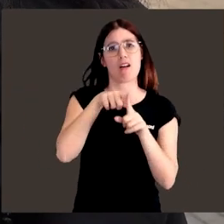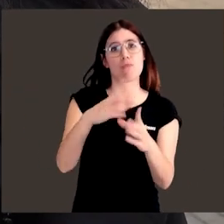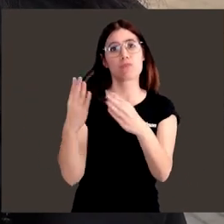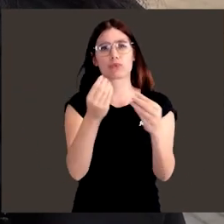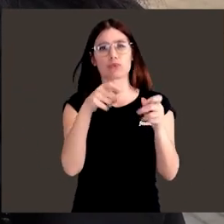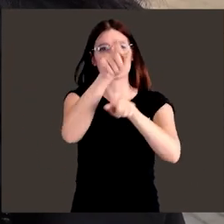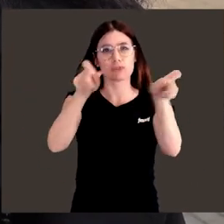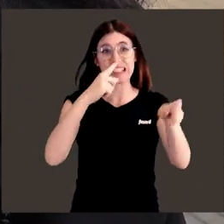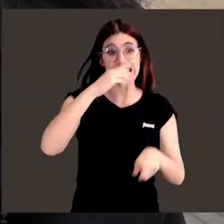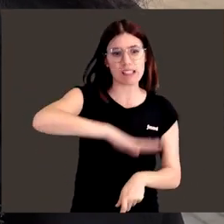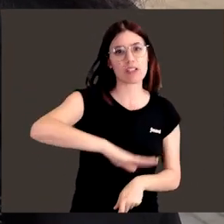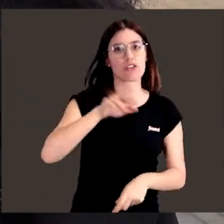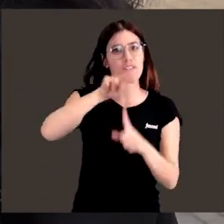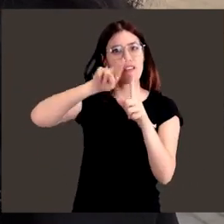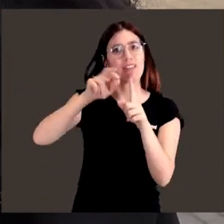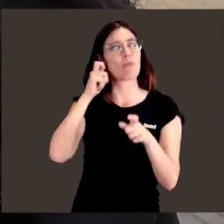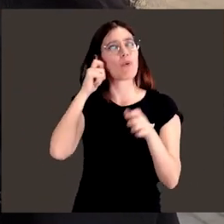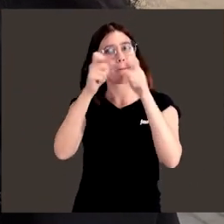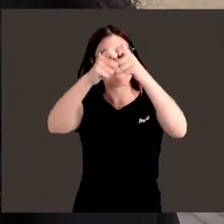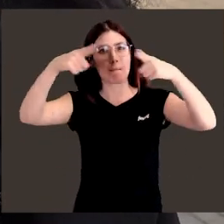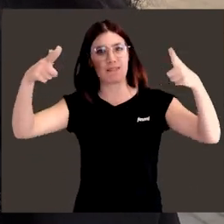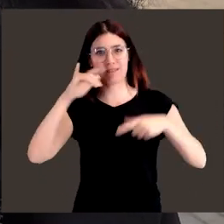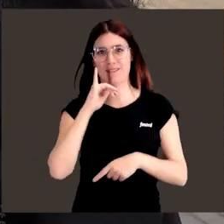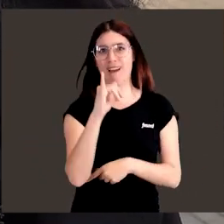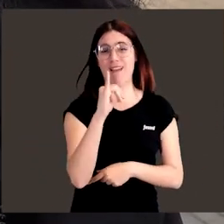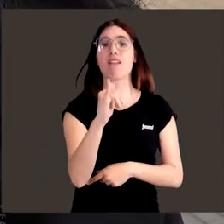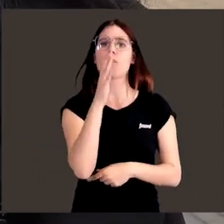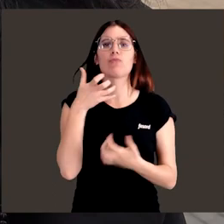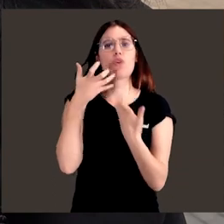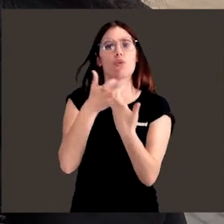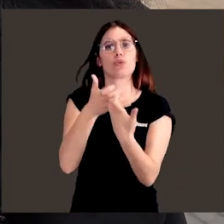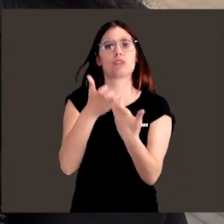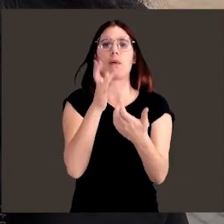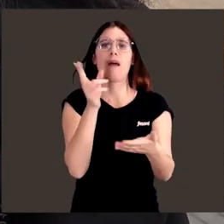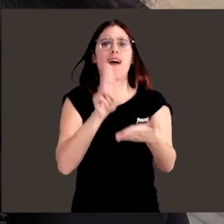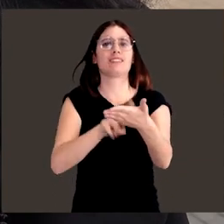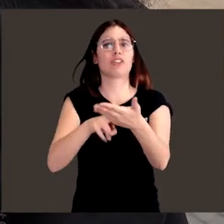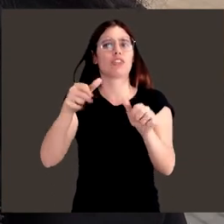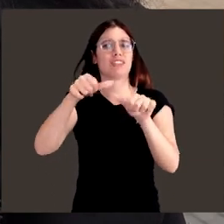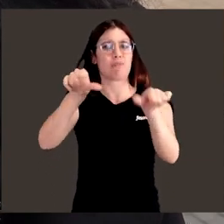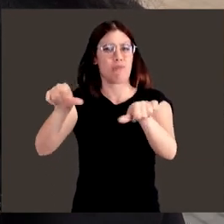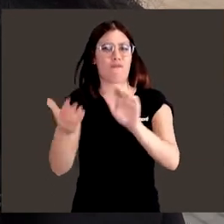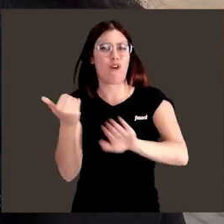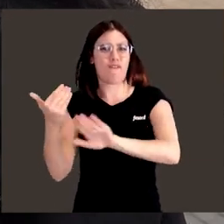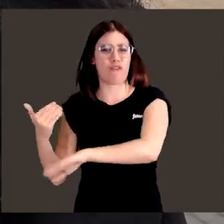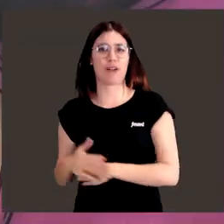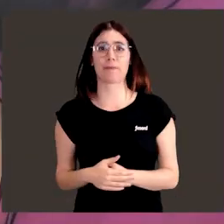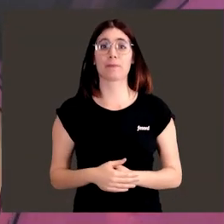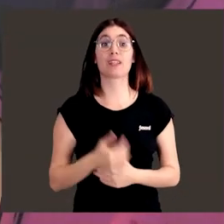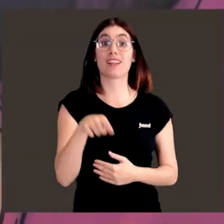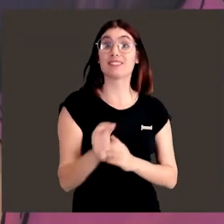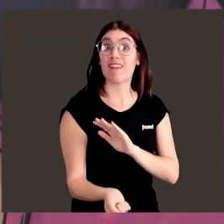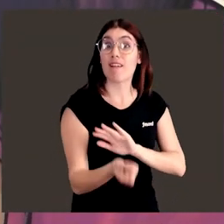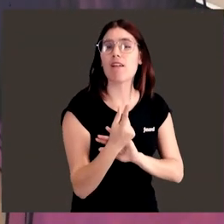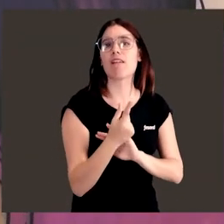hagi, que els aulots, dels nois com les noies, tinguin més referents femenins i és una lluita contra tots aquests estereotips que encara hi a dia